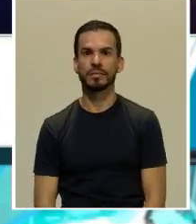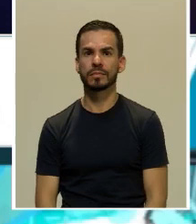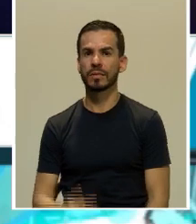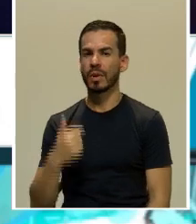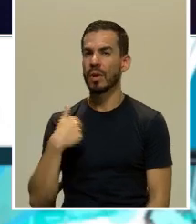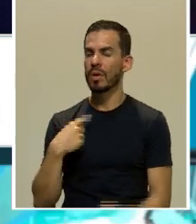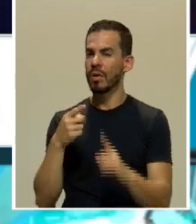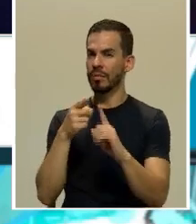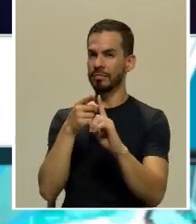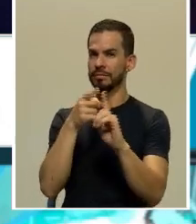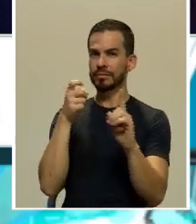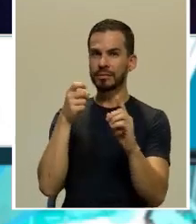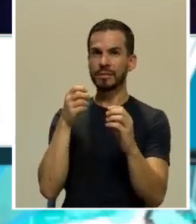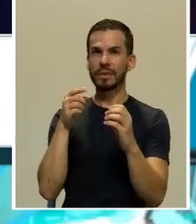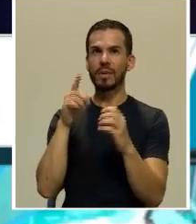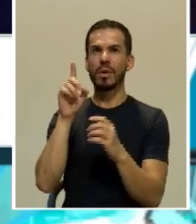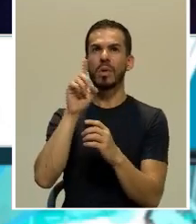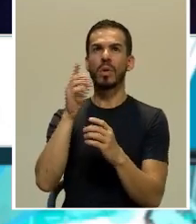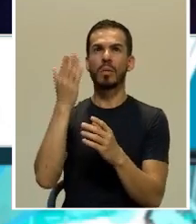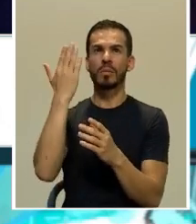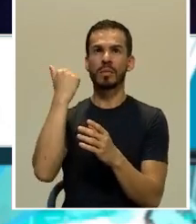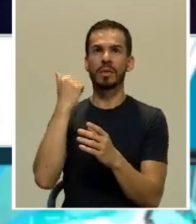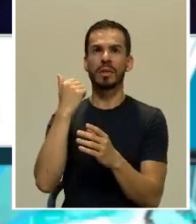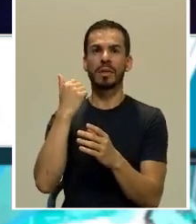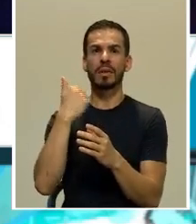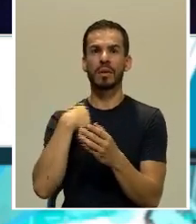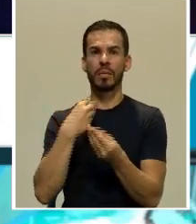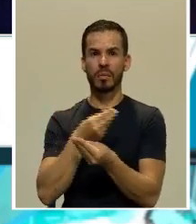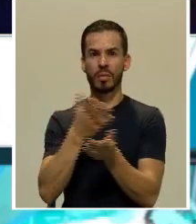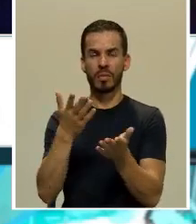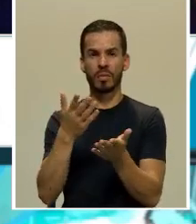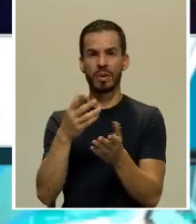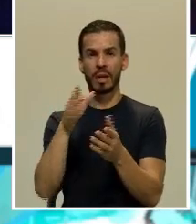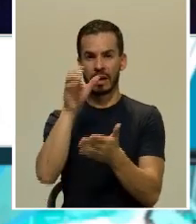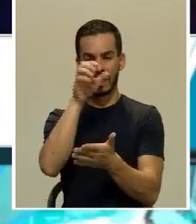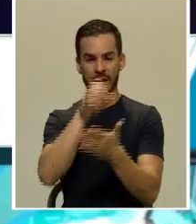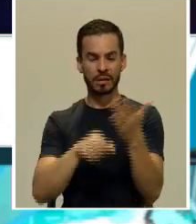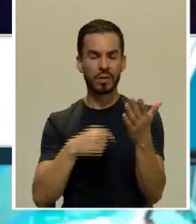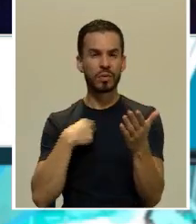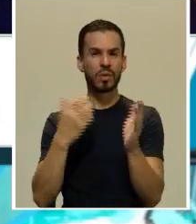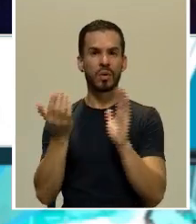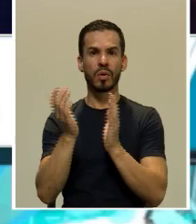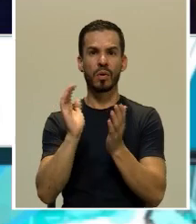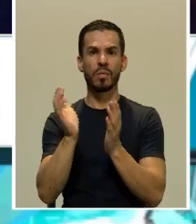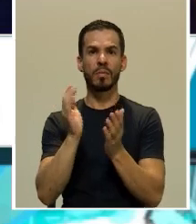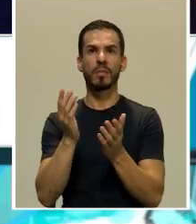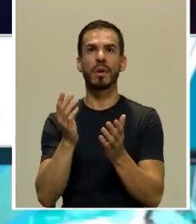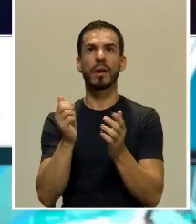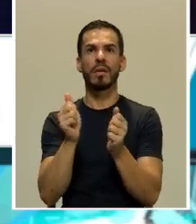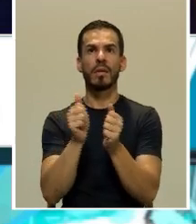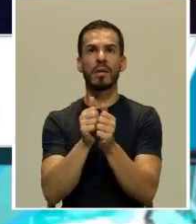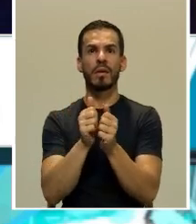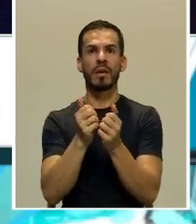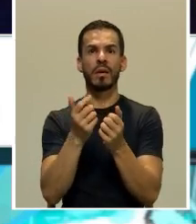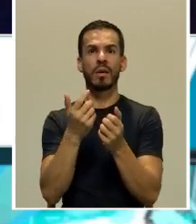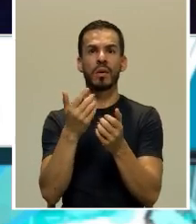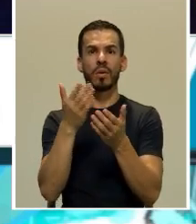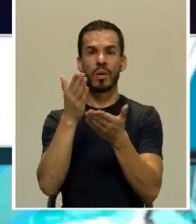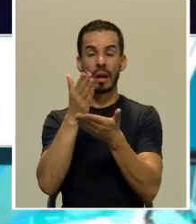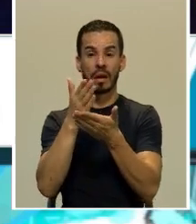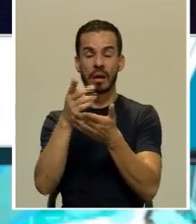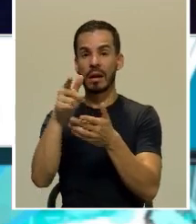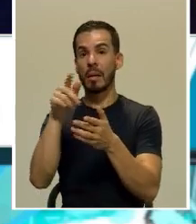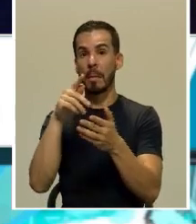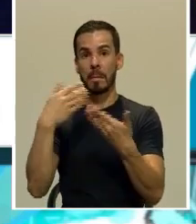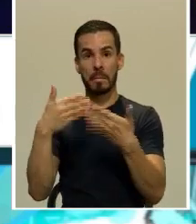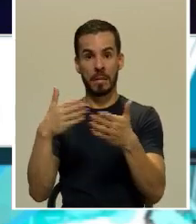Bueno, yo me remito, el domingo casualmente me publicaron un artículo donde yo hacía la comparación justamente con el caso de